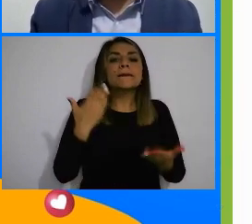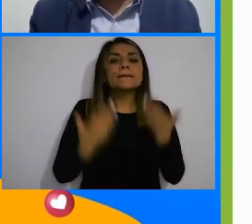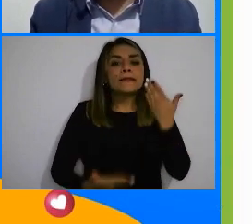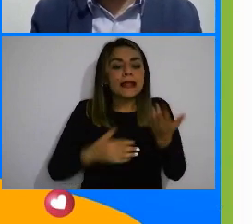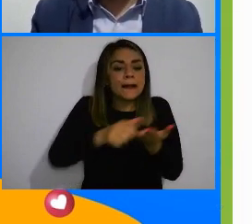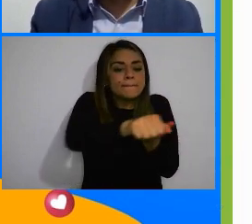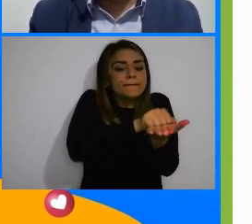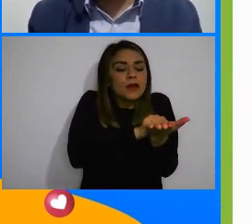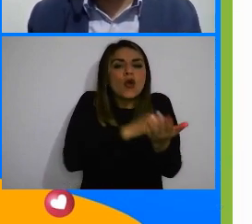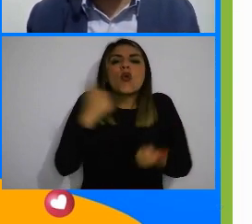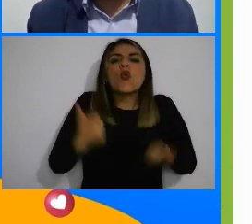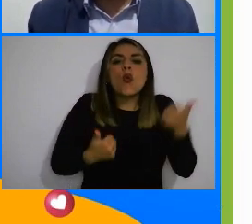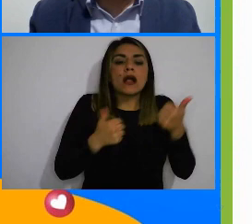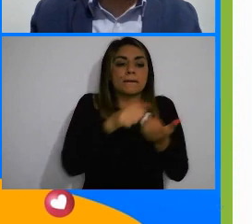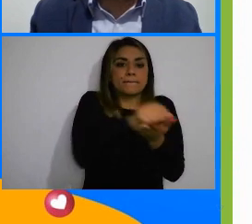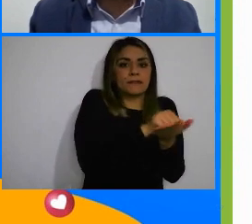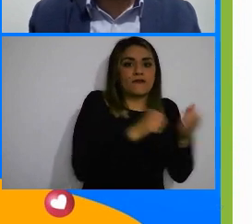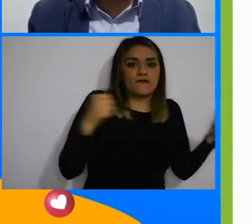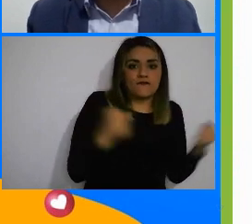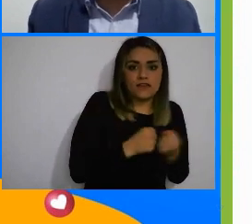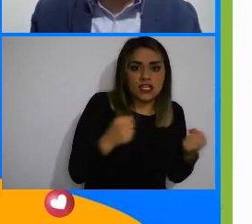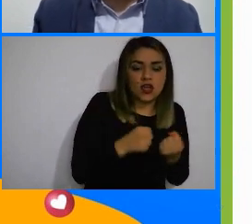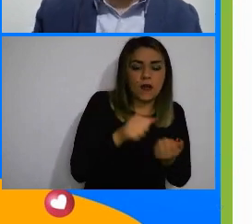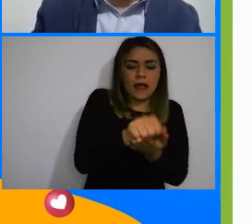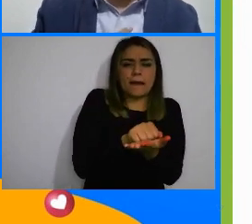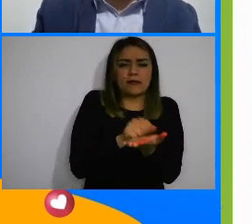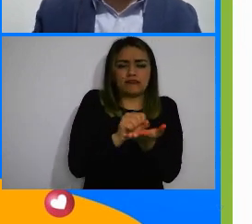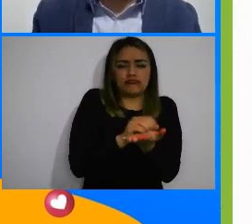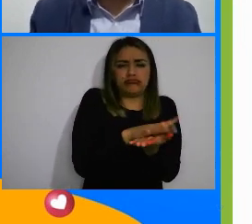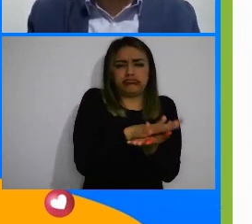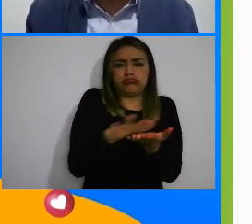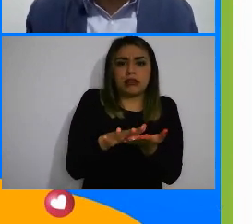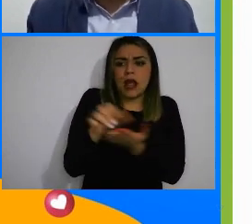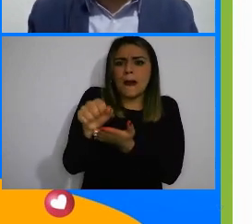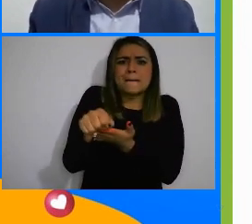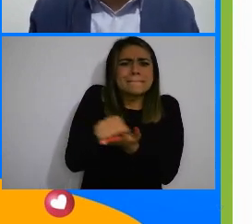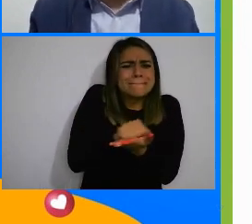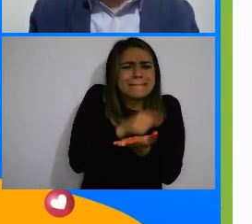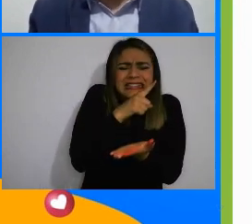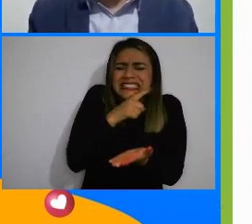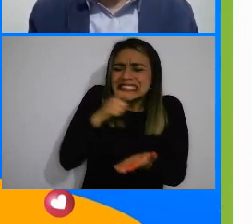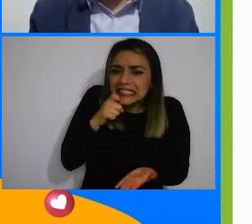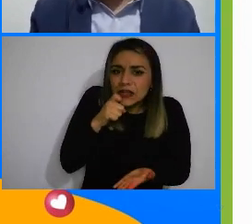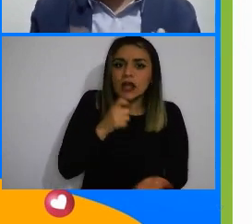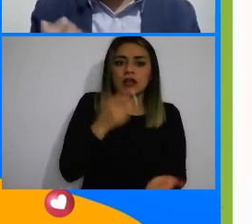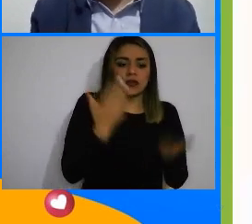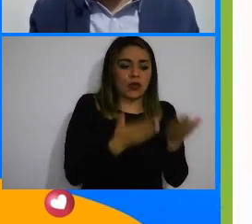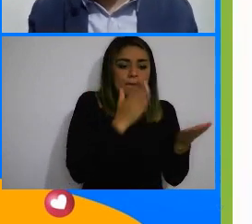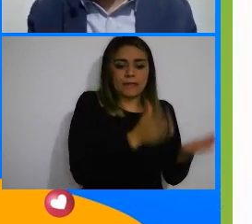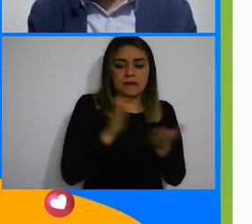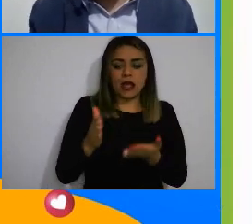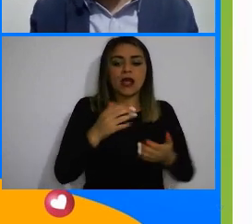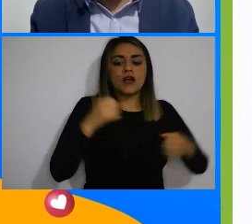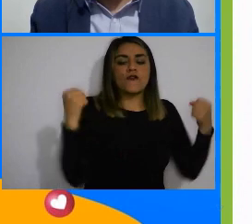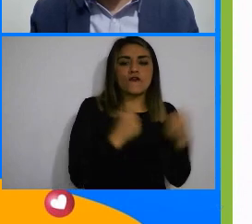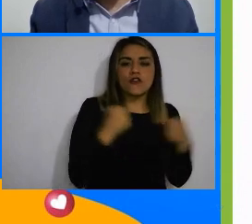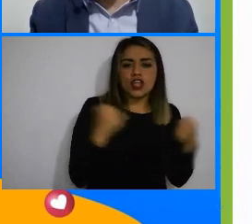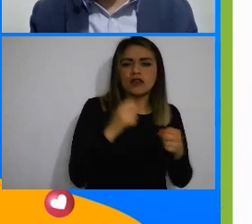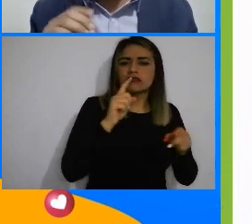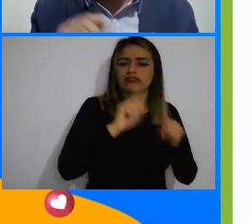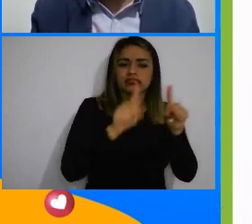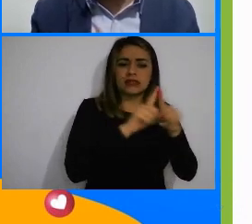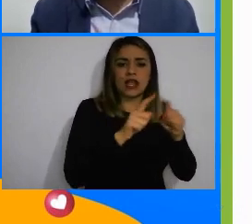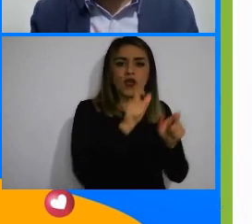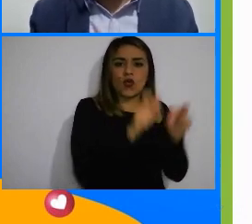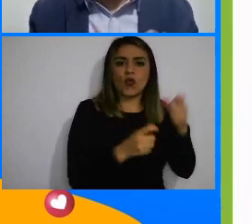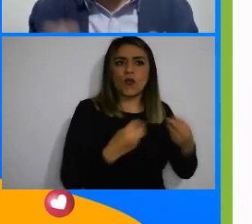desierto, porque hay desiertos fríos, hay desiertos áridos, hay desiertos muy áridos, ¿sí? En los desiertos fríos yo puedo encontrar algunas especies de individuos que